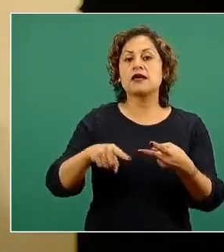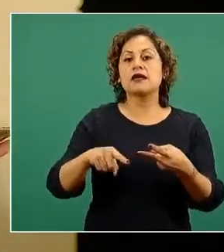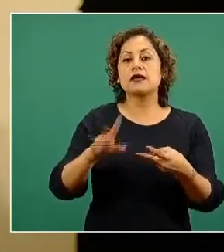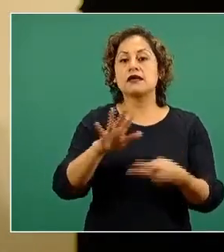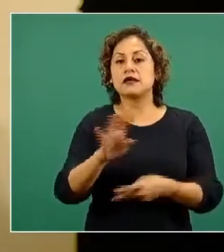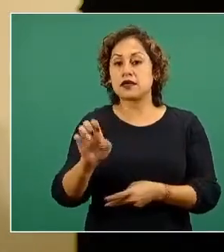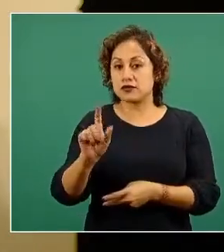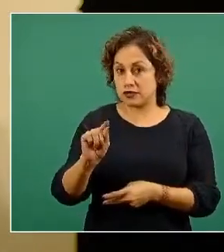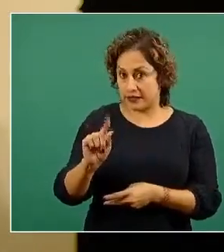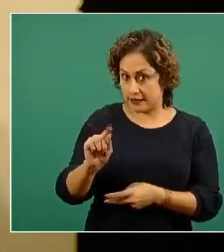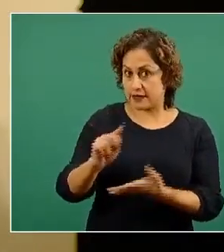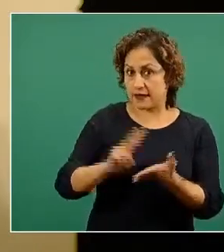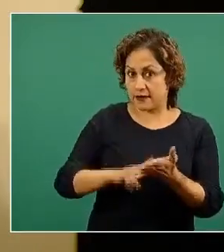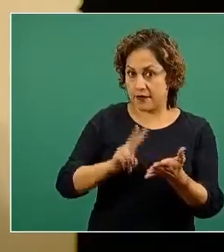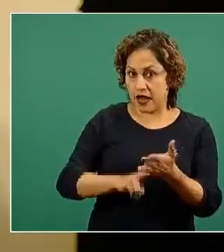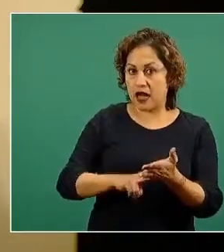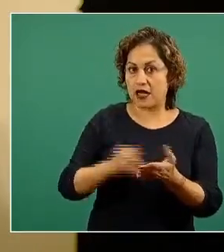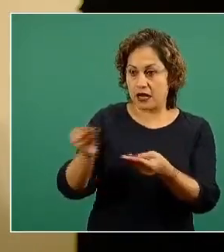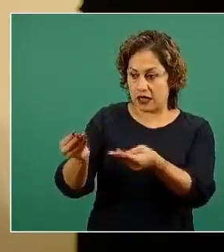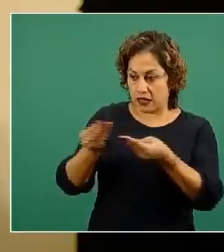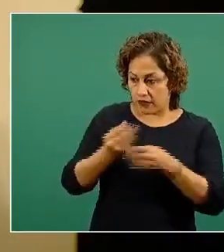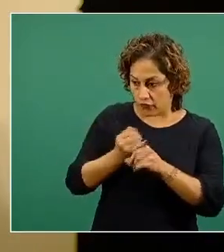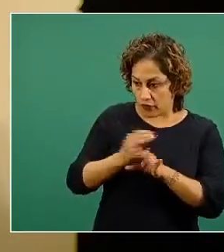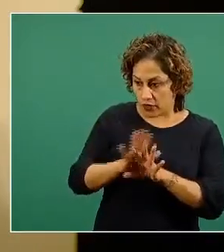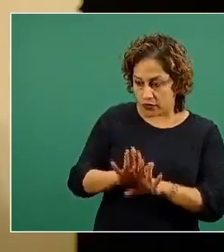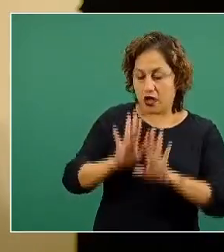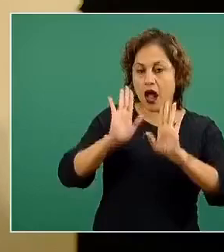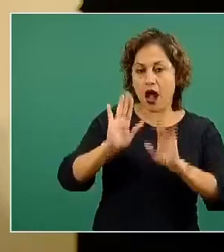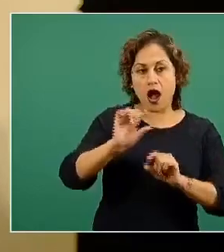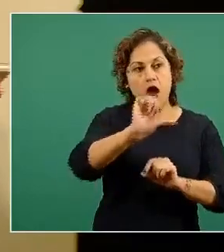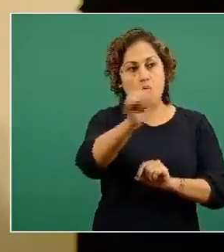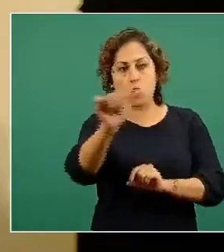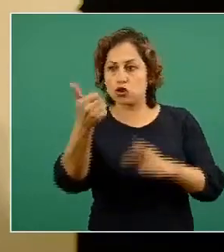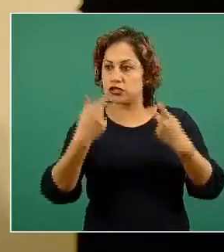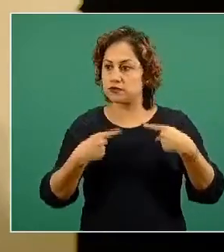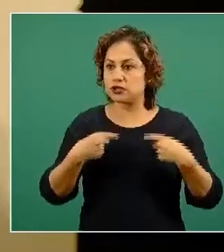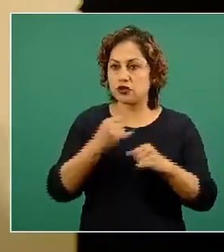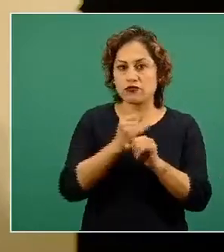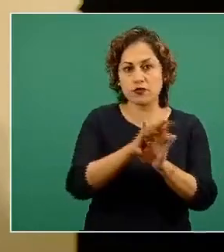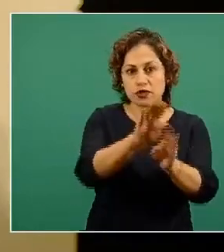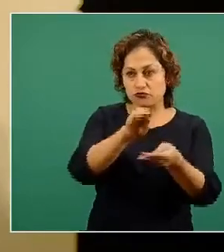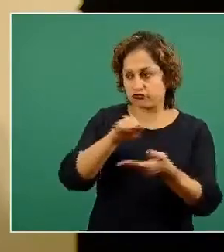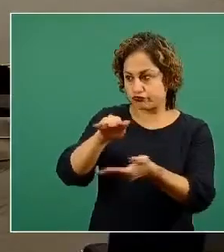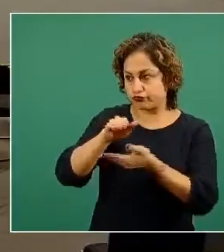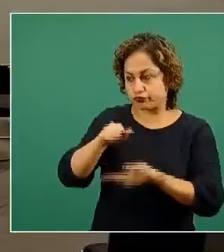Y a raíz de nos han llegado varios casos más, entonces nada más los juntamos y se los hacemos llegar.